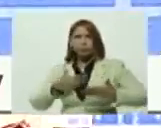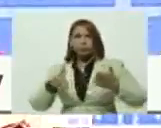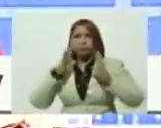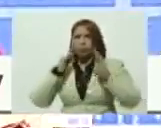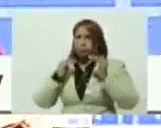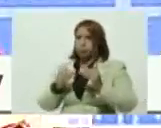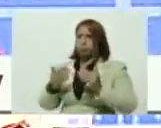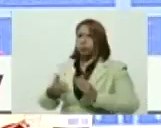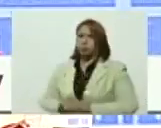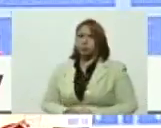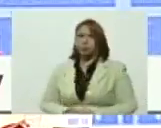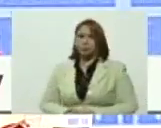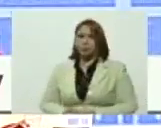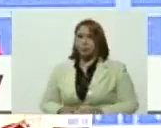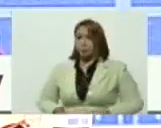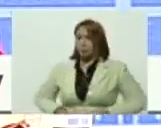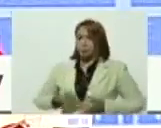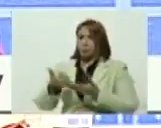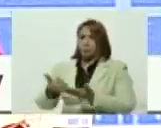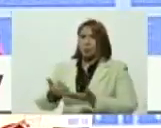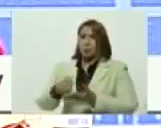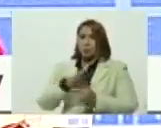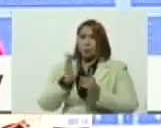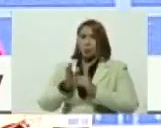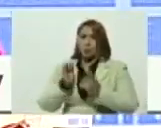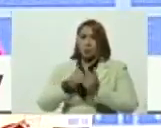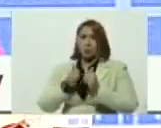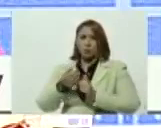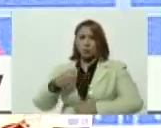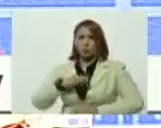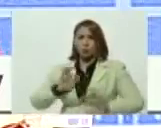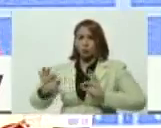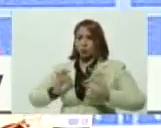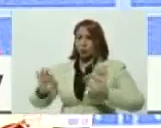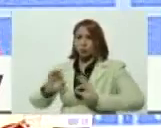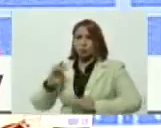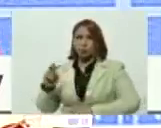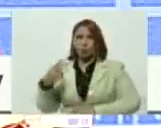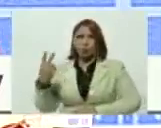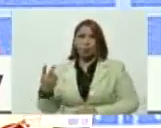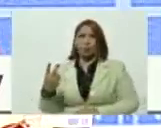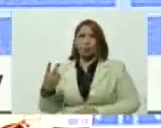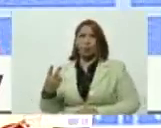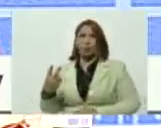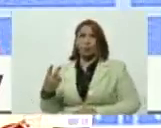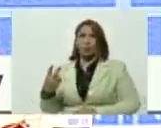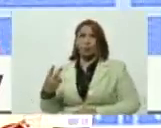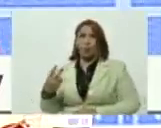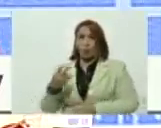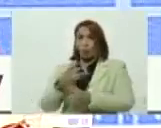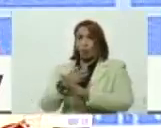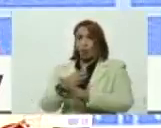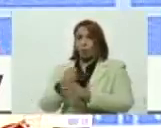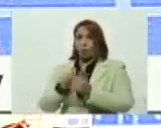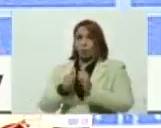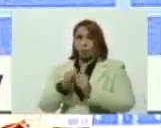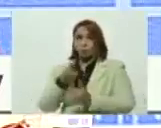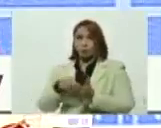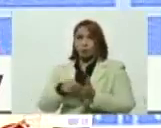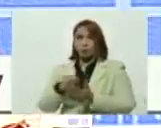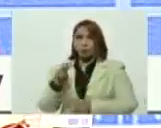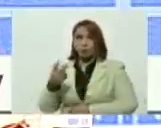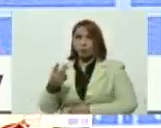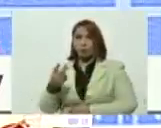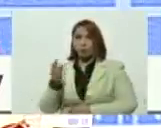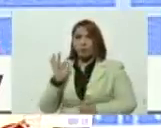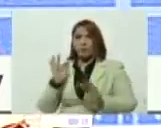la mano. En la cultura y en el deporte nos preparamos para nuestros segundos Juegos Deportivos Nacionales, para nuestro segundo festival de